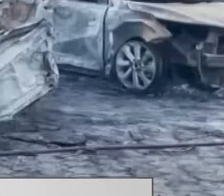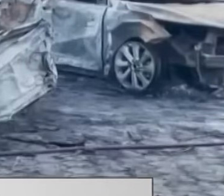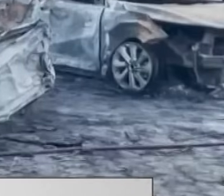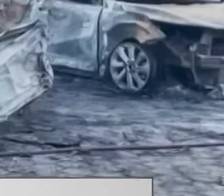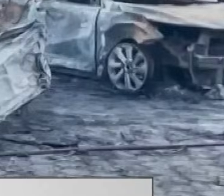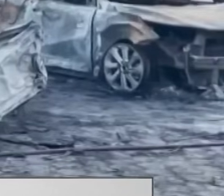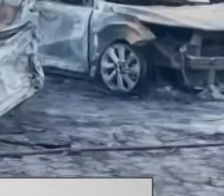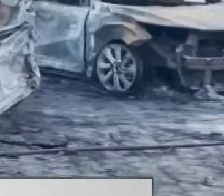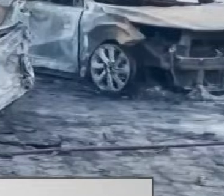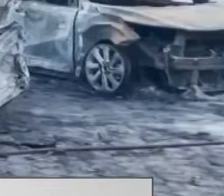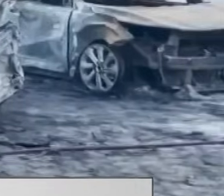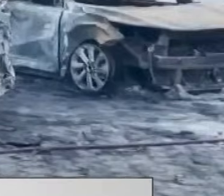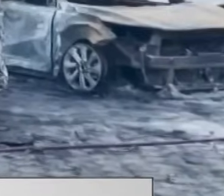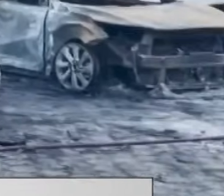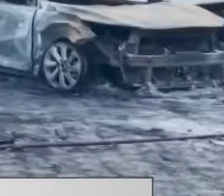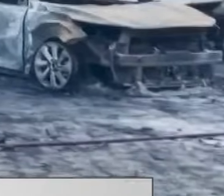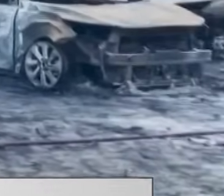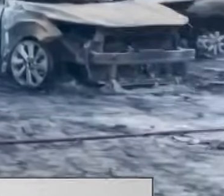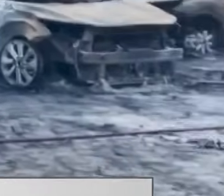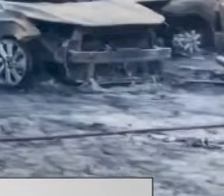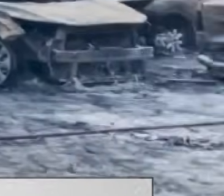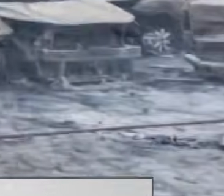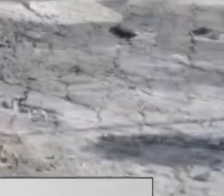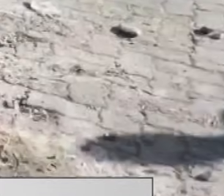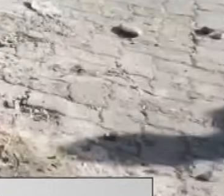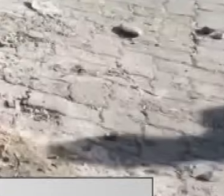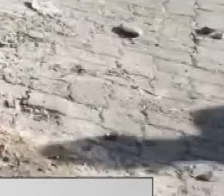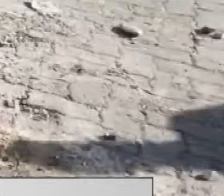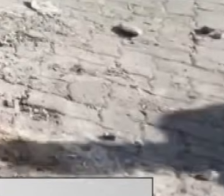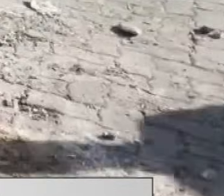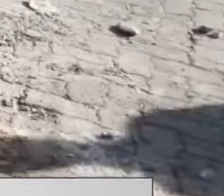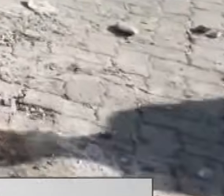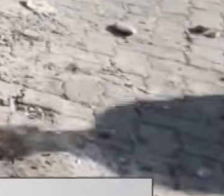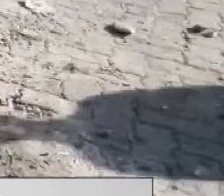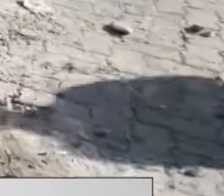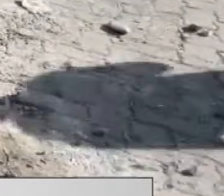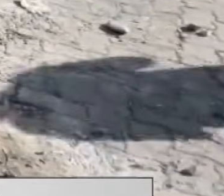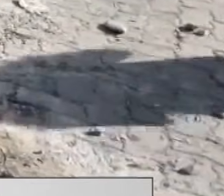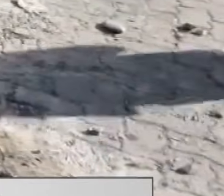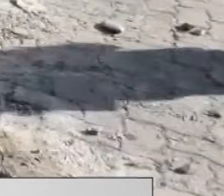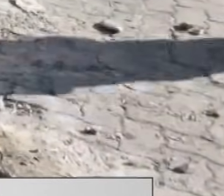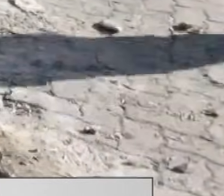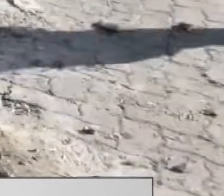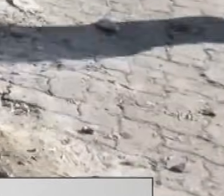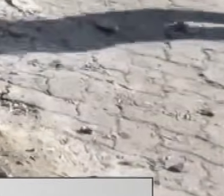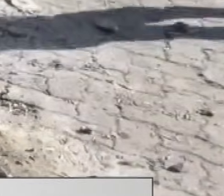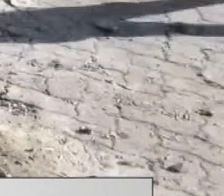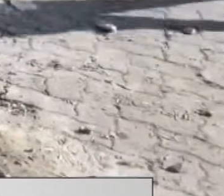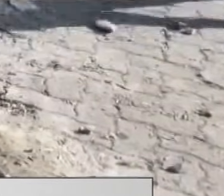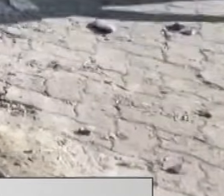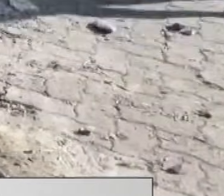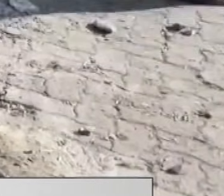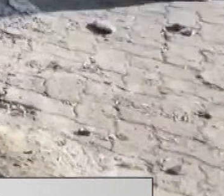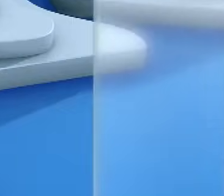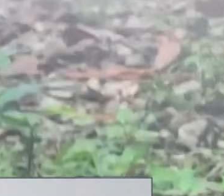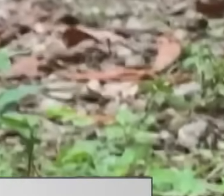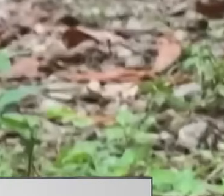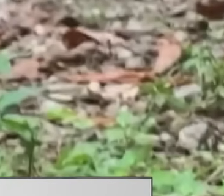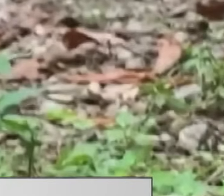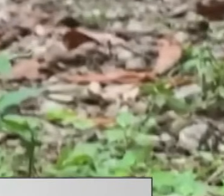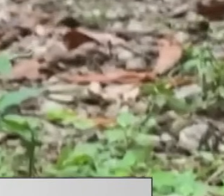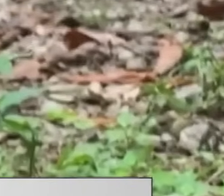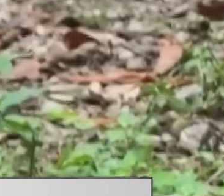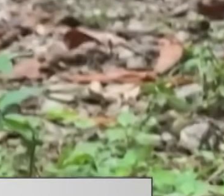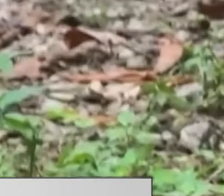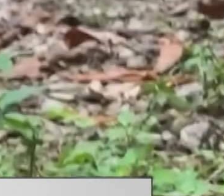y confirma que cohete que causó 500 muertos en hospital de Gaza fue disparado por extremistas palestinos. El